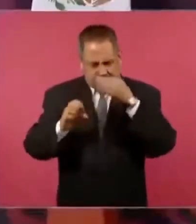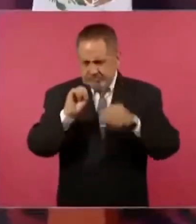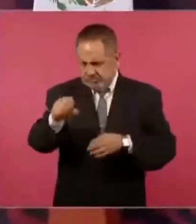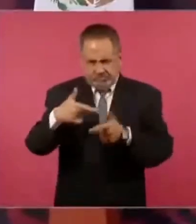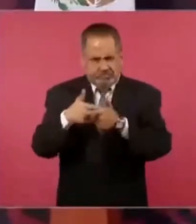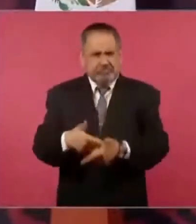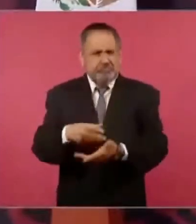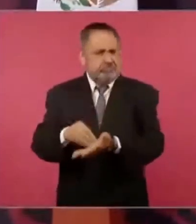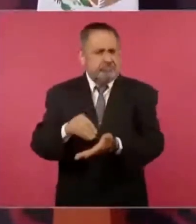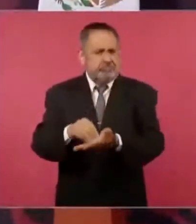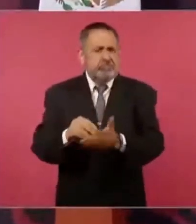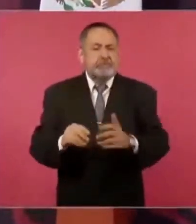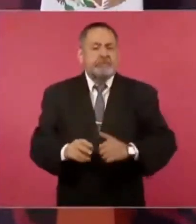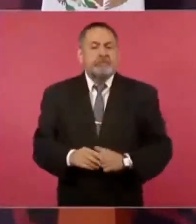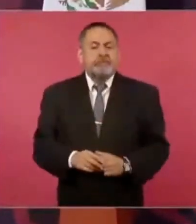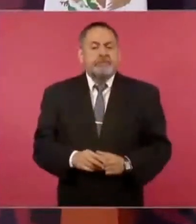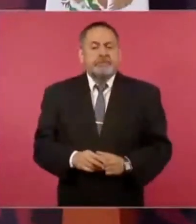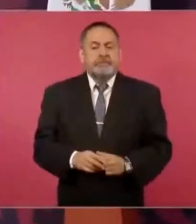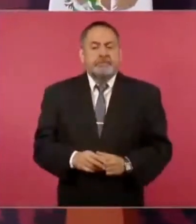no